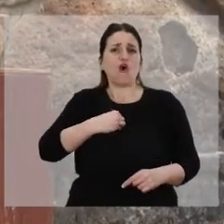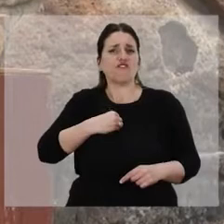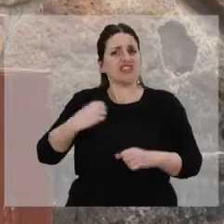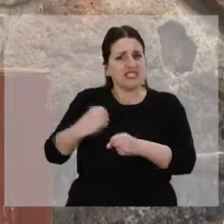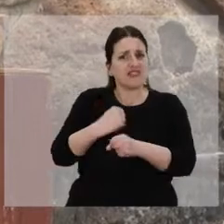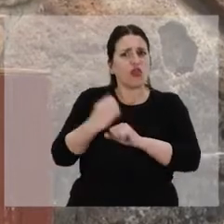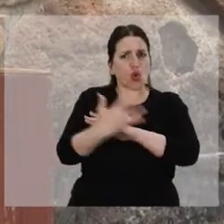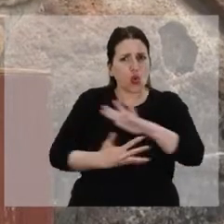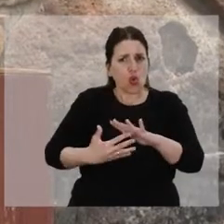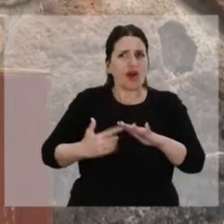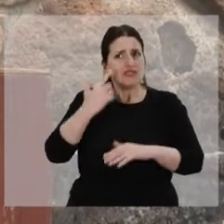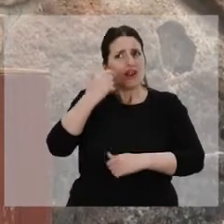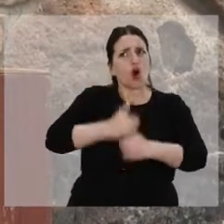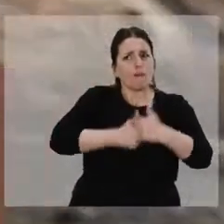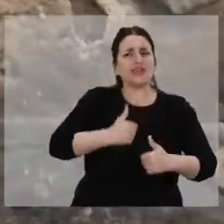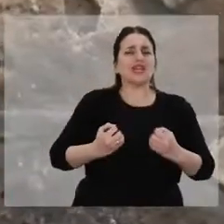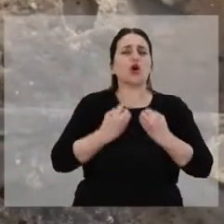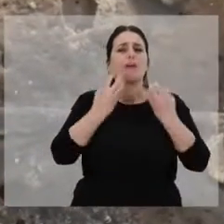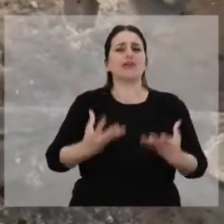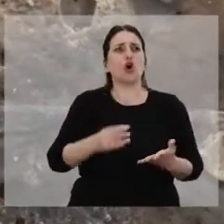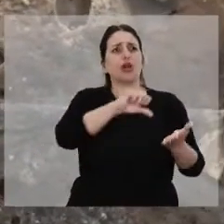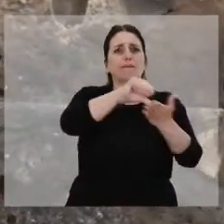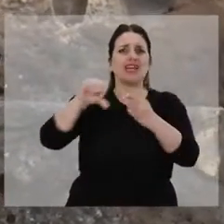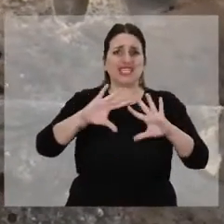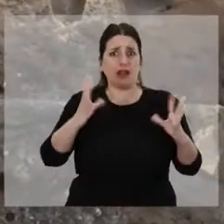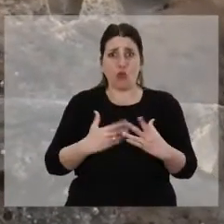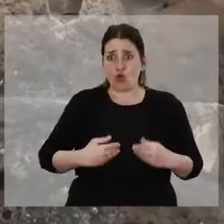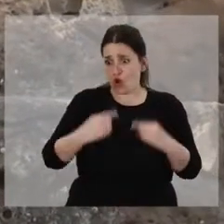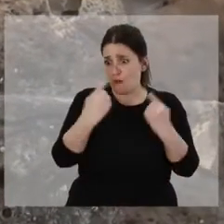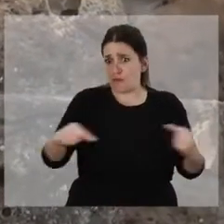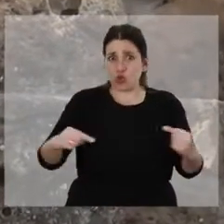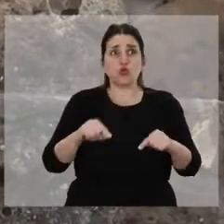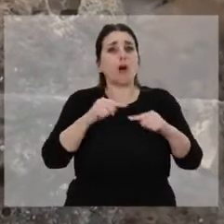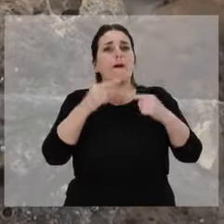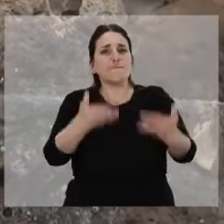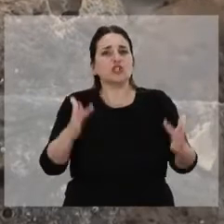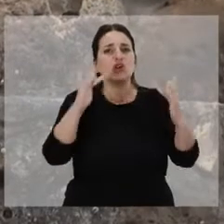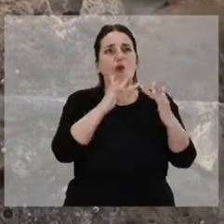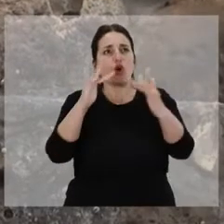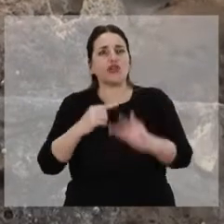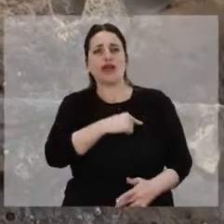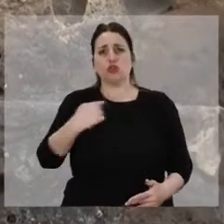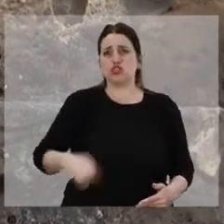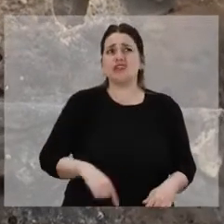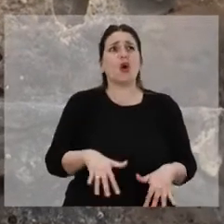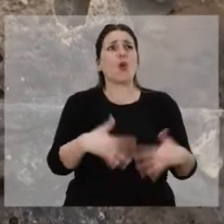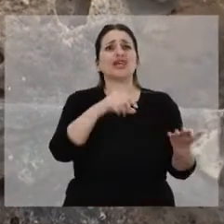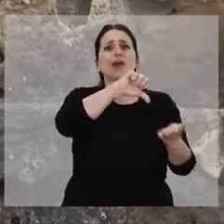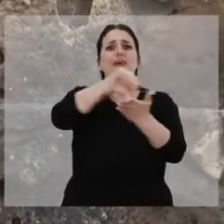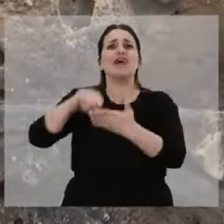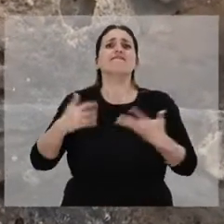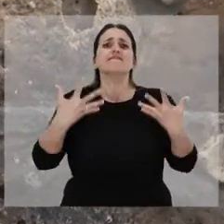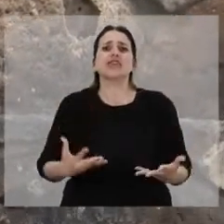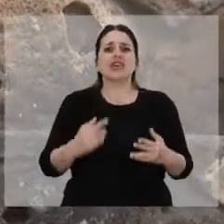labura todos los días para abrirse al mundo y competir con las mejores potencias del mundo en nuestro producto. Y por eso nos vamos a abrir al mundo, a China y al país